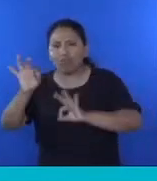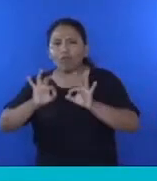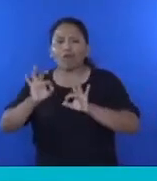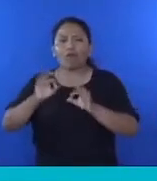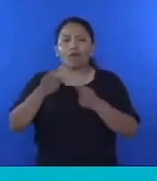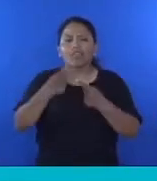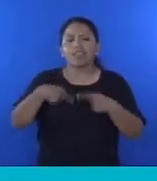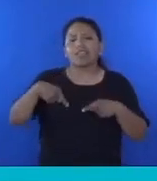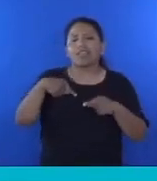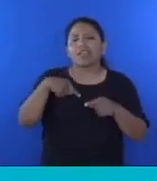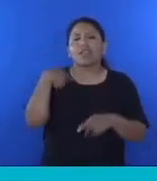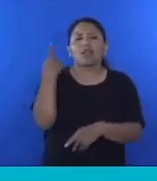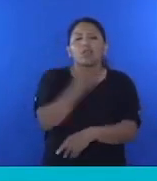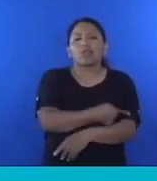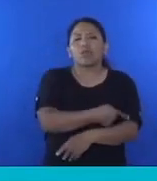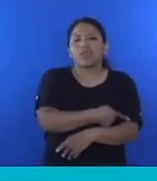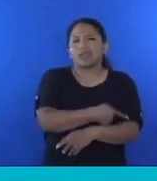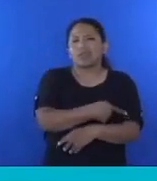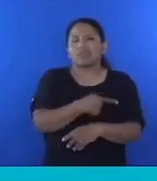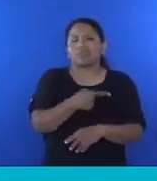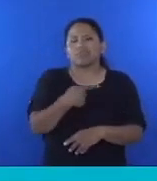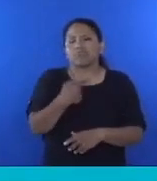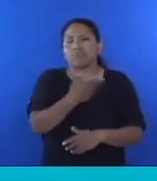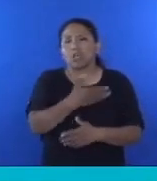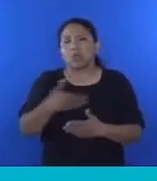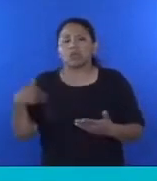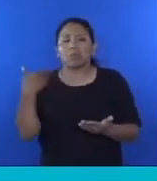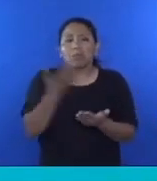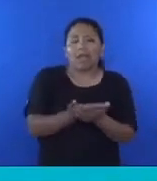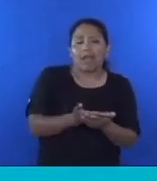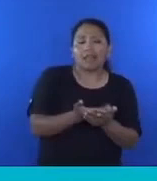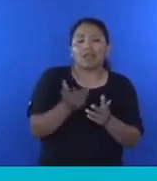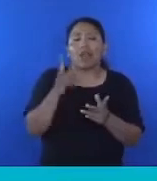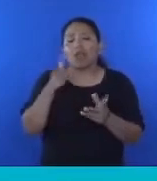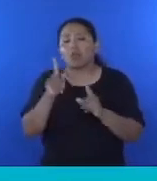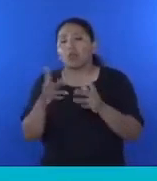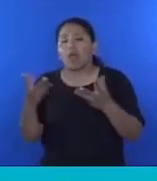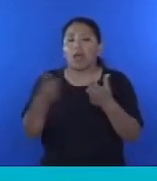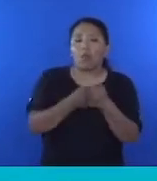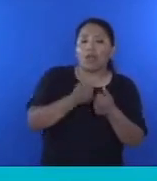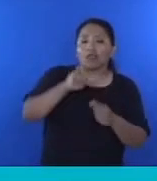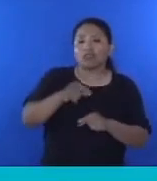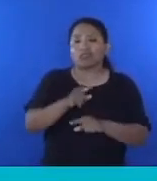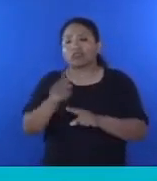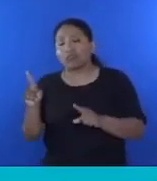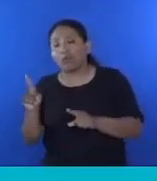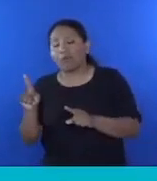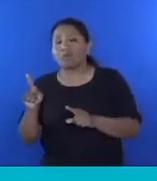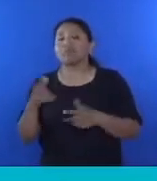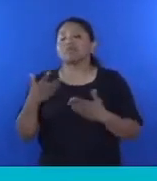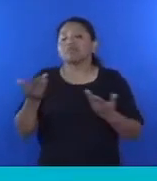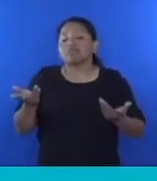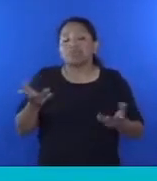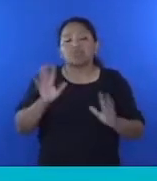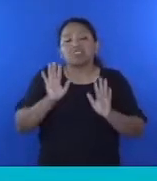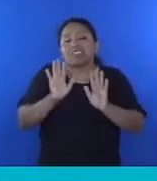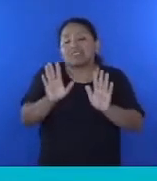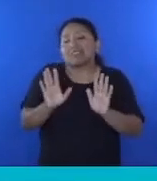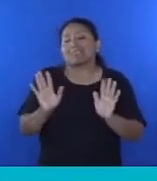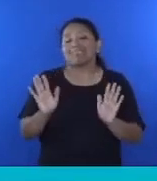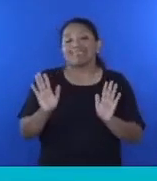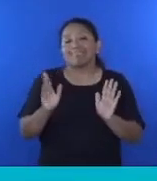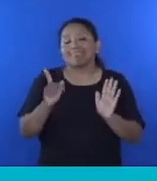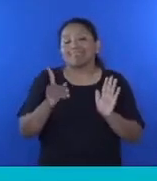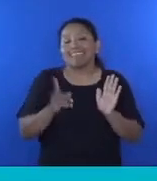envíe el Ejecutivo para su tratamiento. En algunas nos pondremos de acuerdo, en otras no nos pondremos de acuerdo, pero esas son las reglas del juego de la